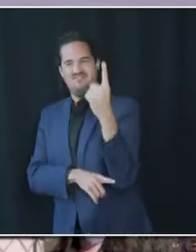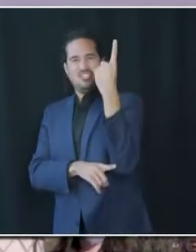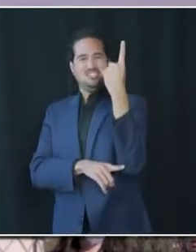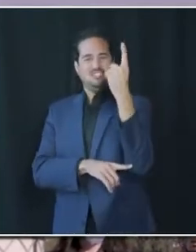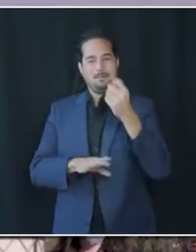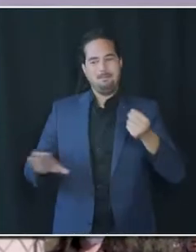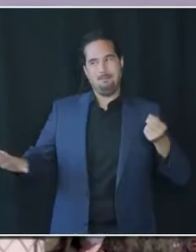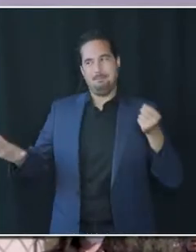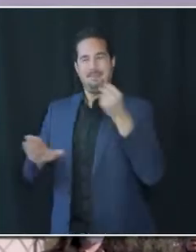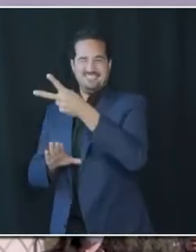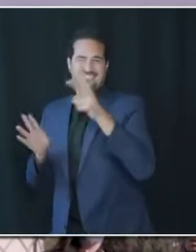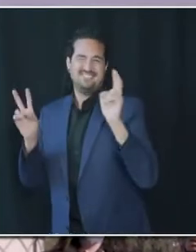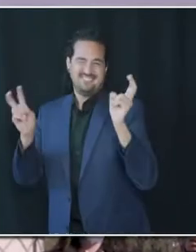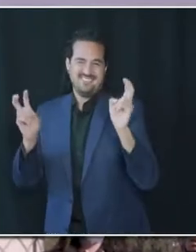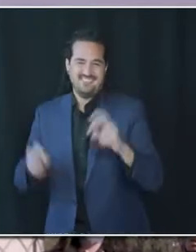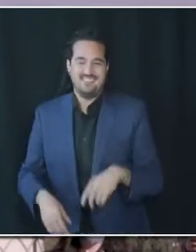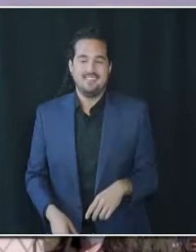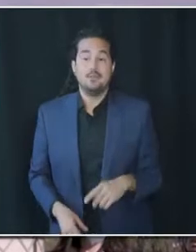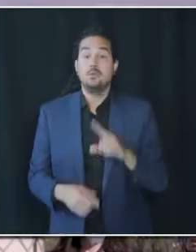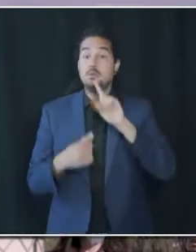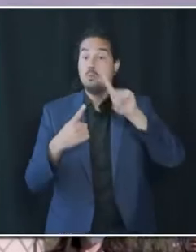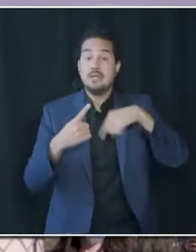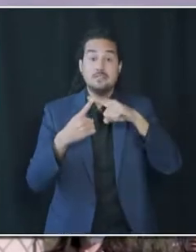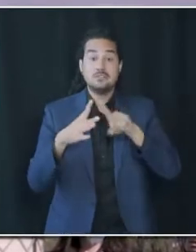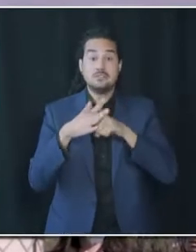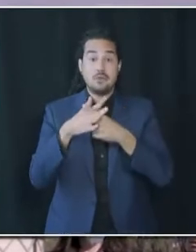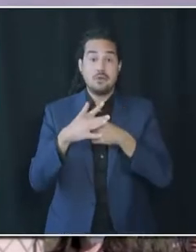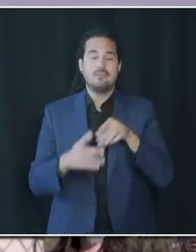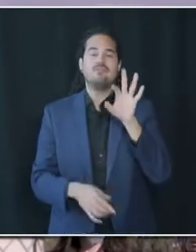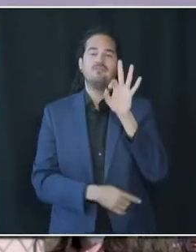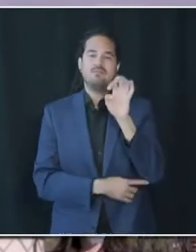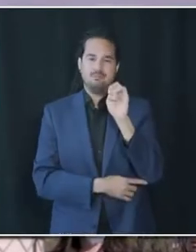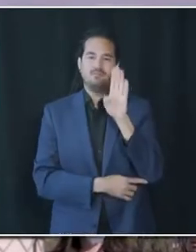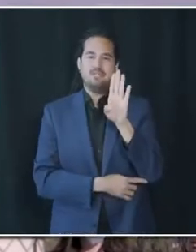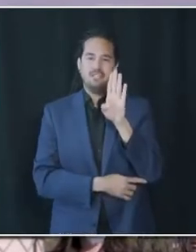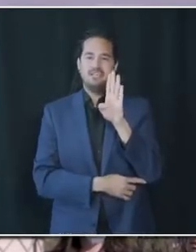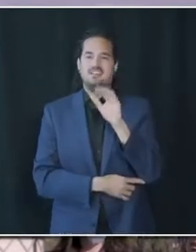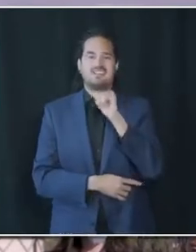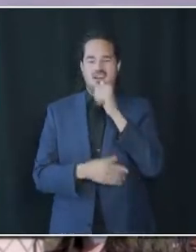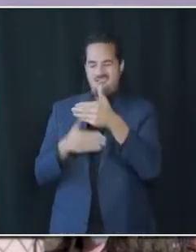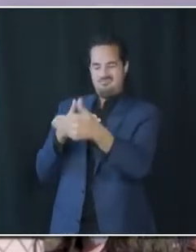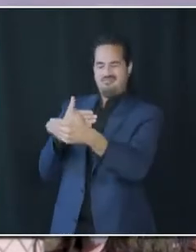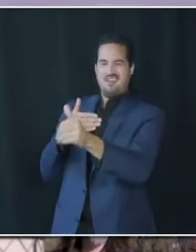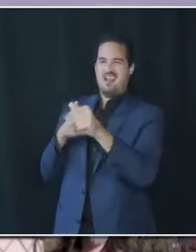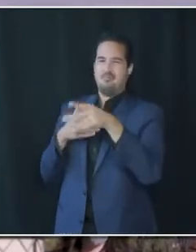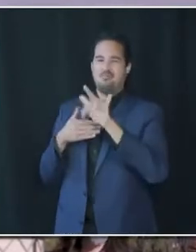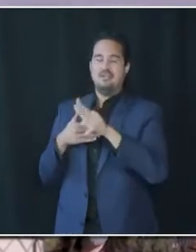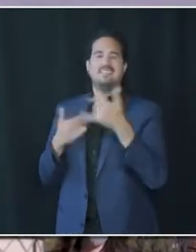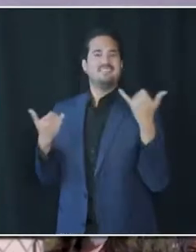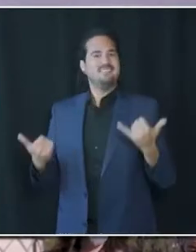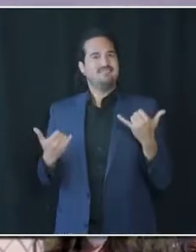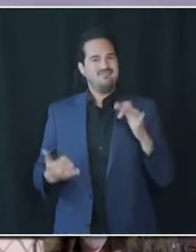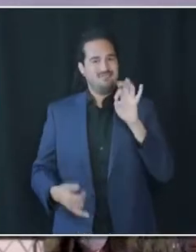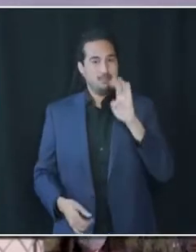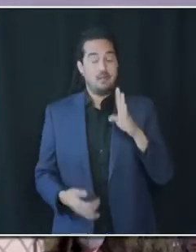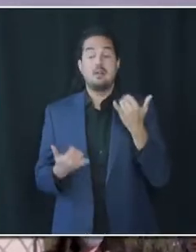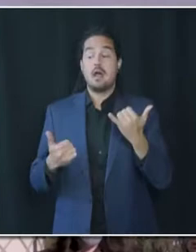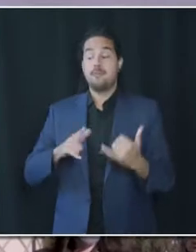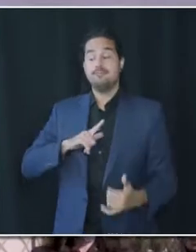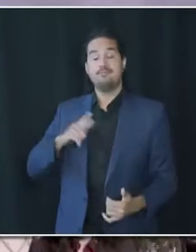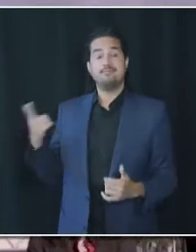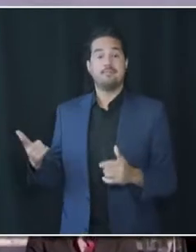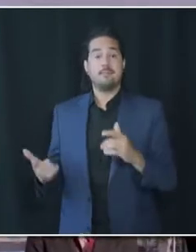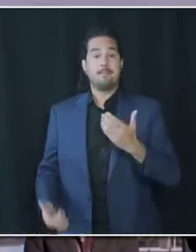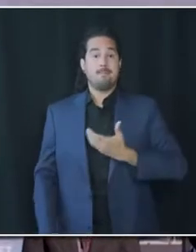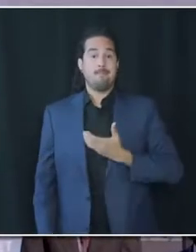en lugar de abril y quiero darle el micrófono al divisar la alcalde